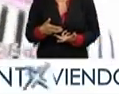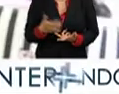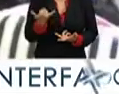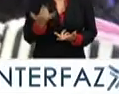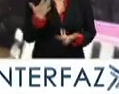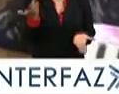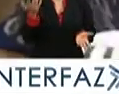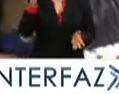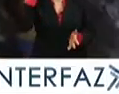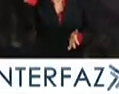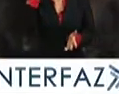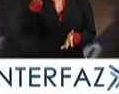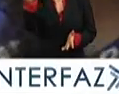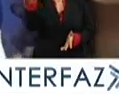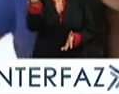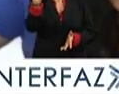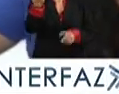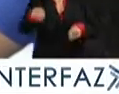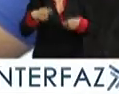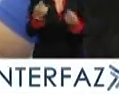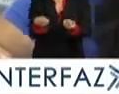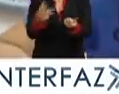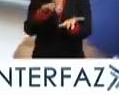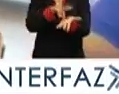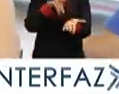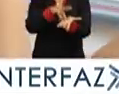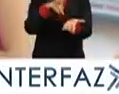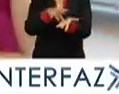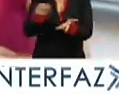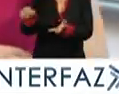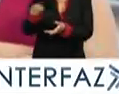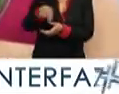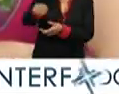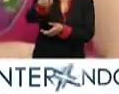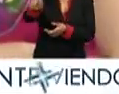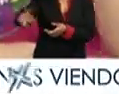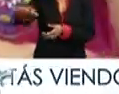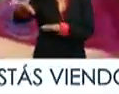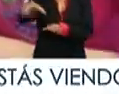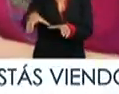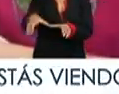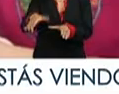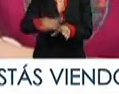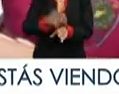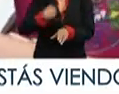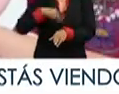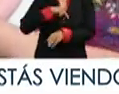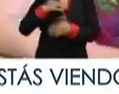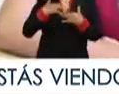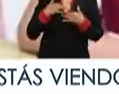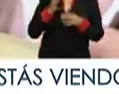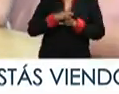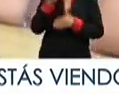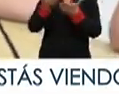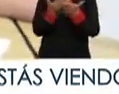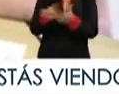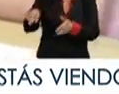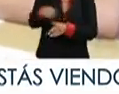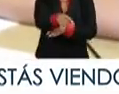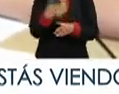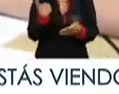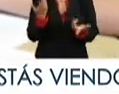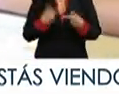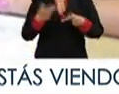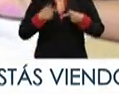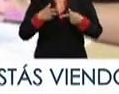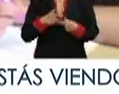y de cierta manera brindar cierto apoyo a lo que es al pueblo, porque nosotros estamos para servir a ellos,